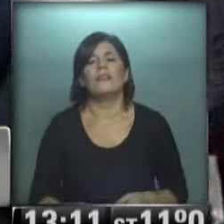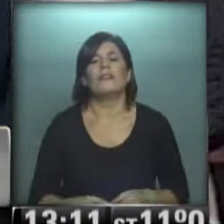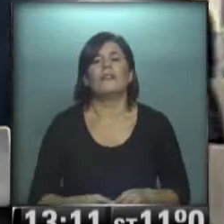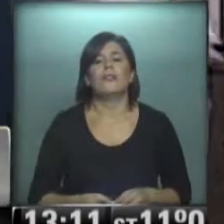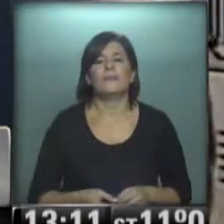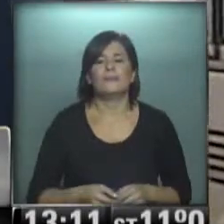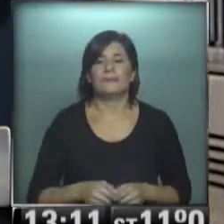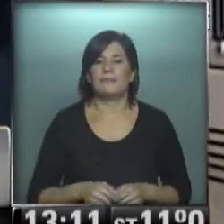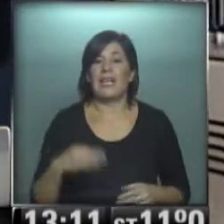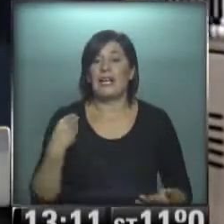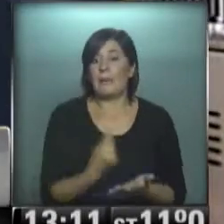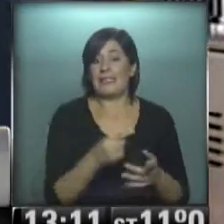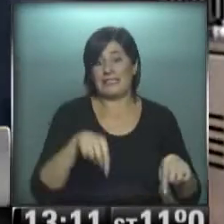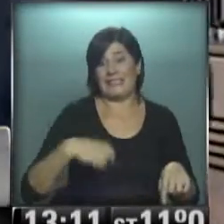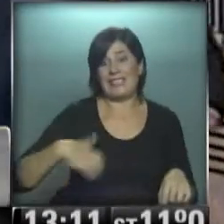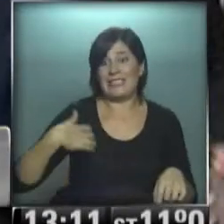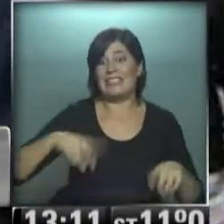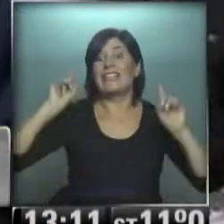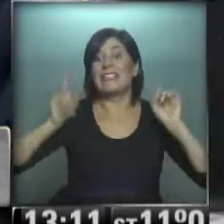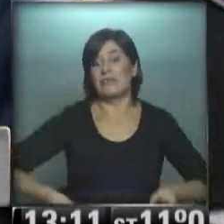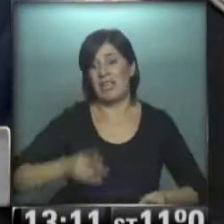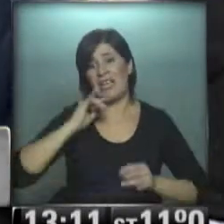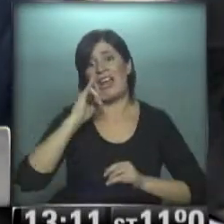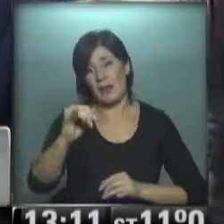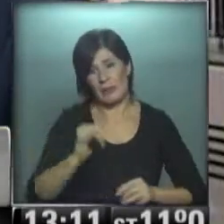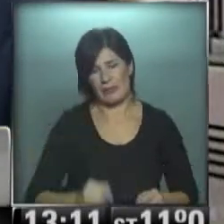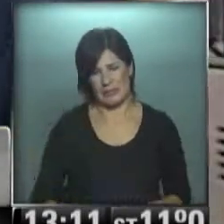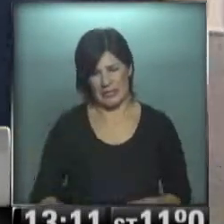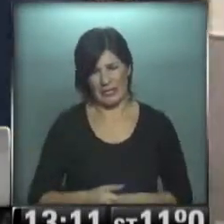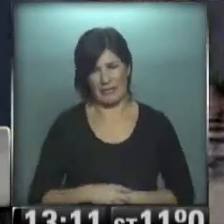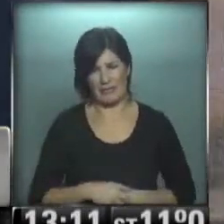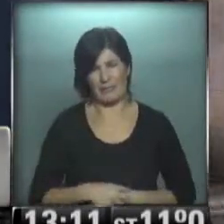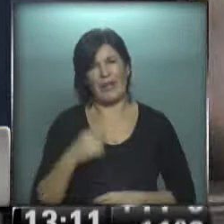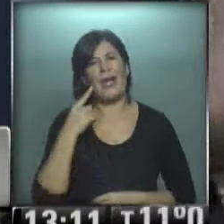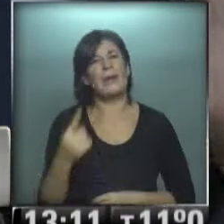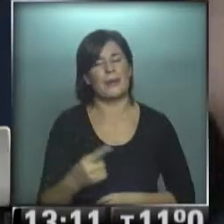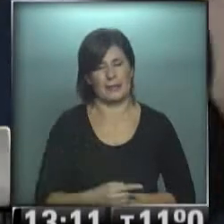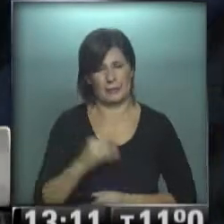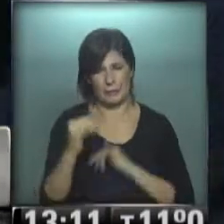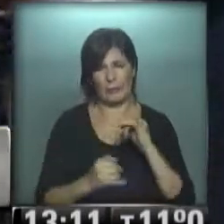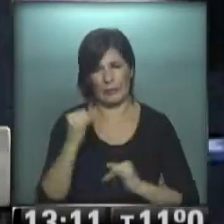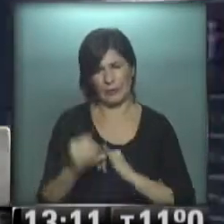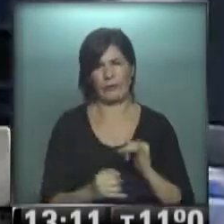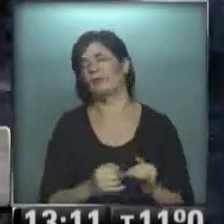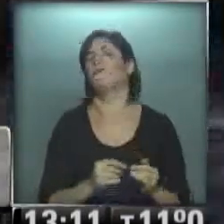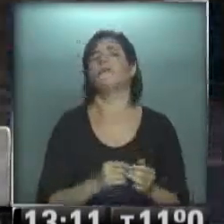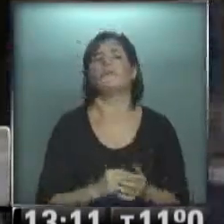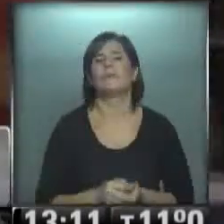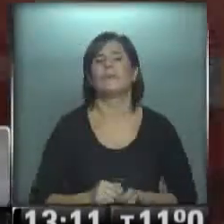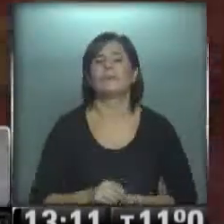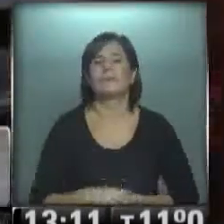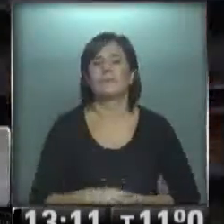salió a confirmar lo mismo. Bueno, vamos a dar una línea nada más que para que ustedes sepan quién es. Se trata, como te decía, de Emile